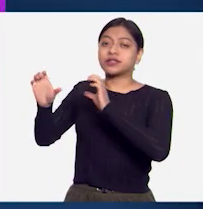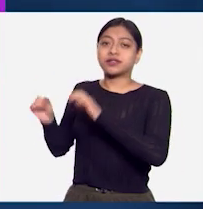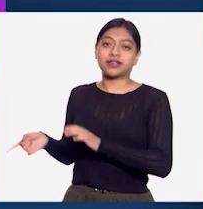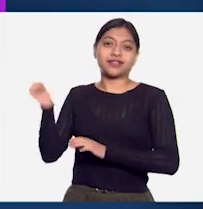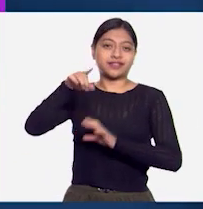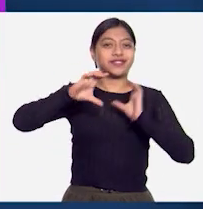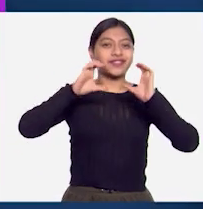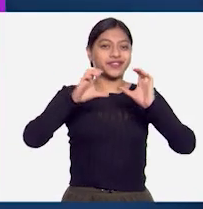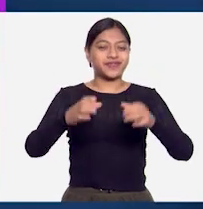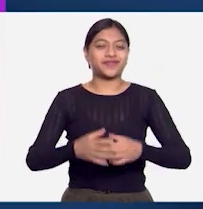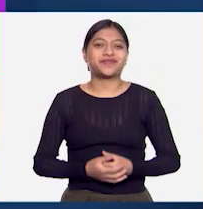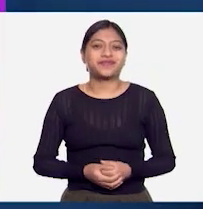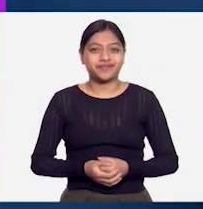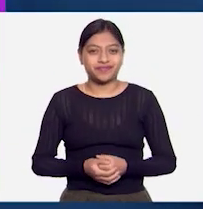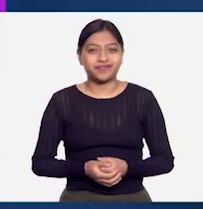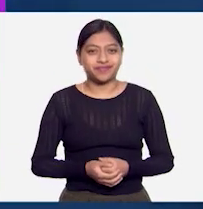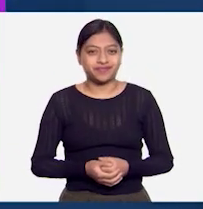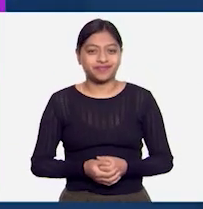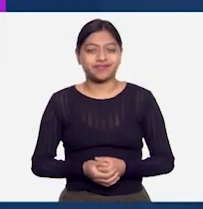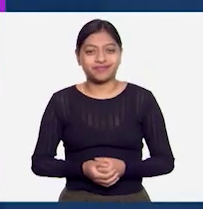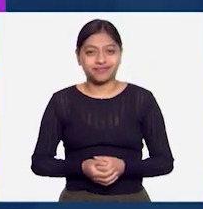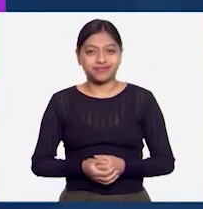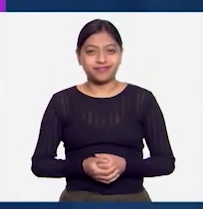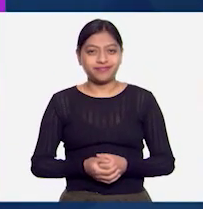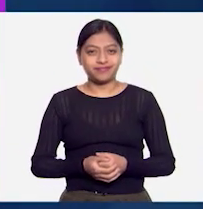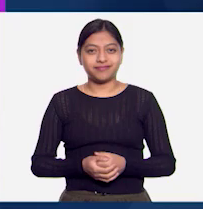a los otros.